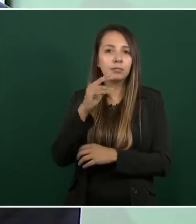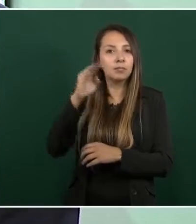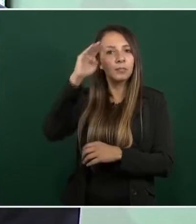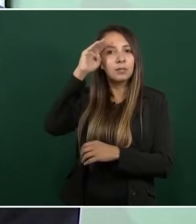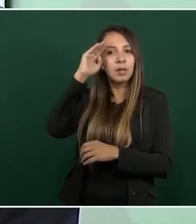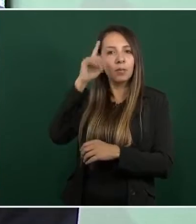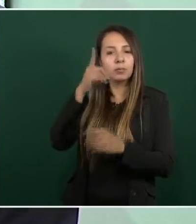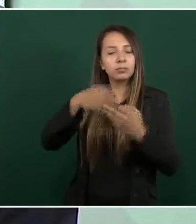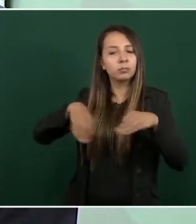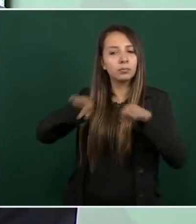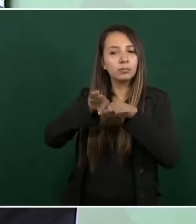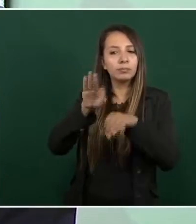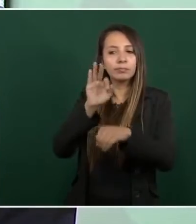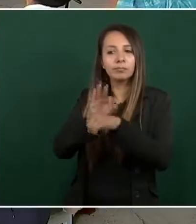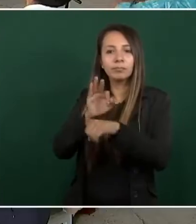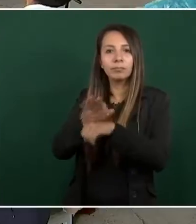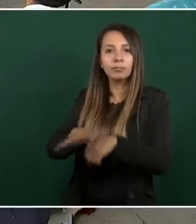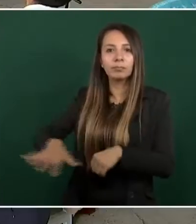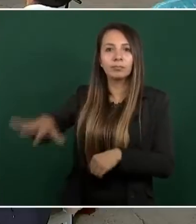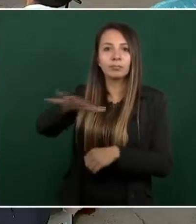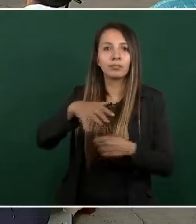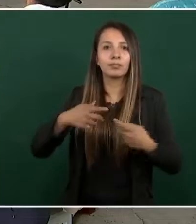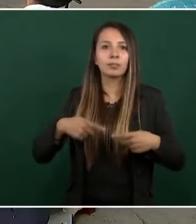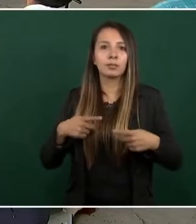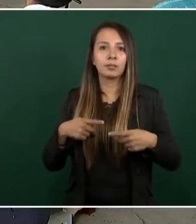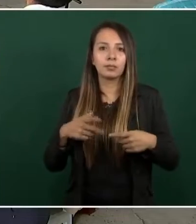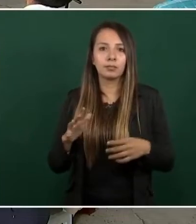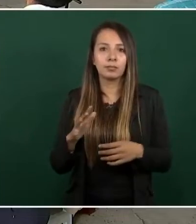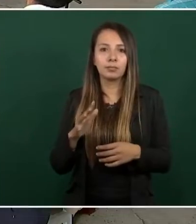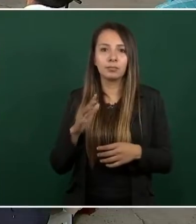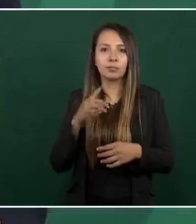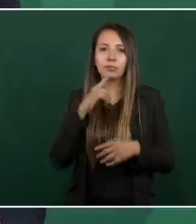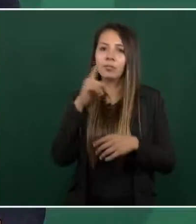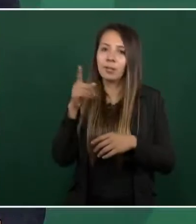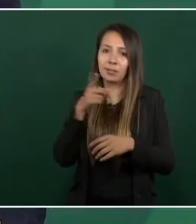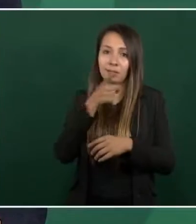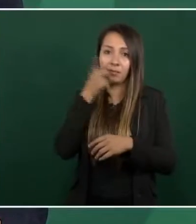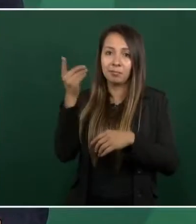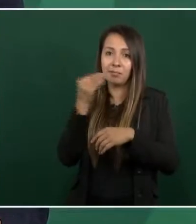del pueblo. ¿Le va a decir que se porte bien Bonilla? Que se porten bien todos.